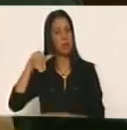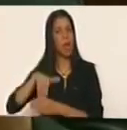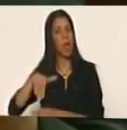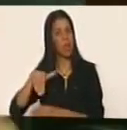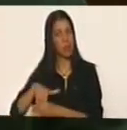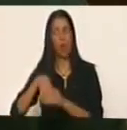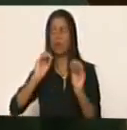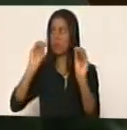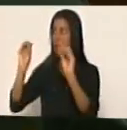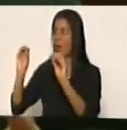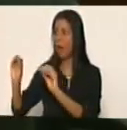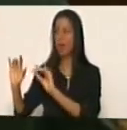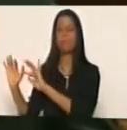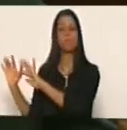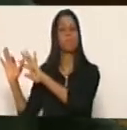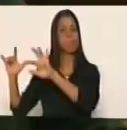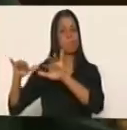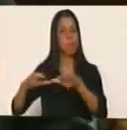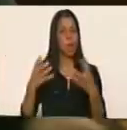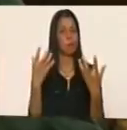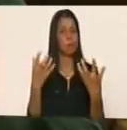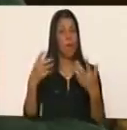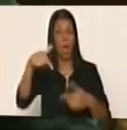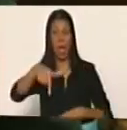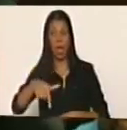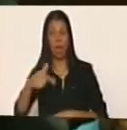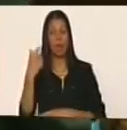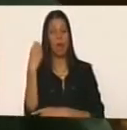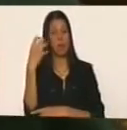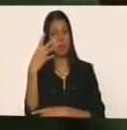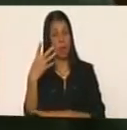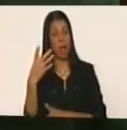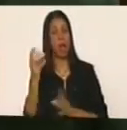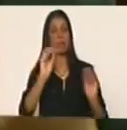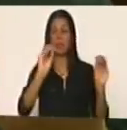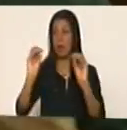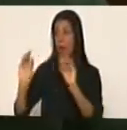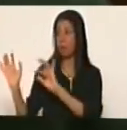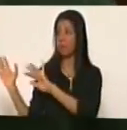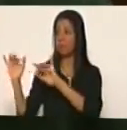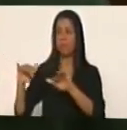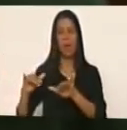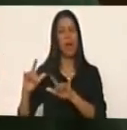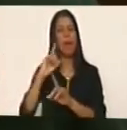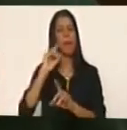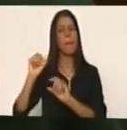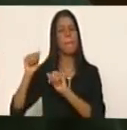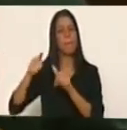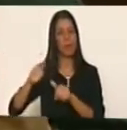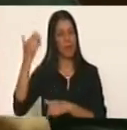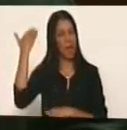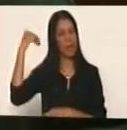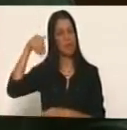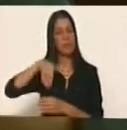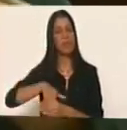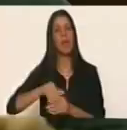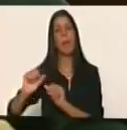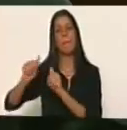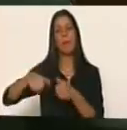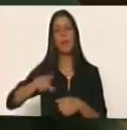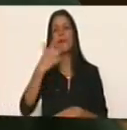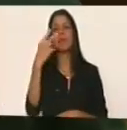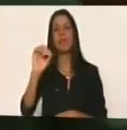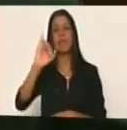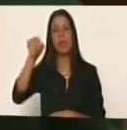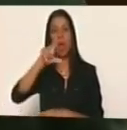ha realizado, bueno, este ciclo electoral constituyente que se inició con las elecciones del 30 de julio